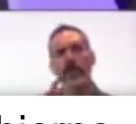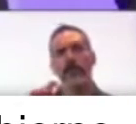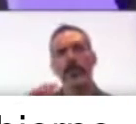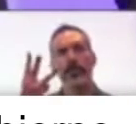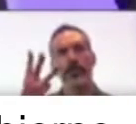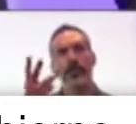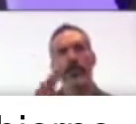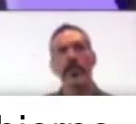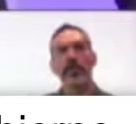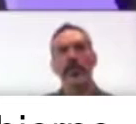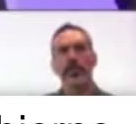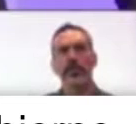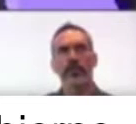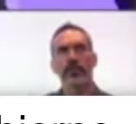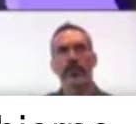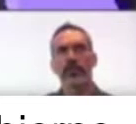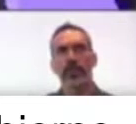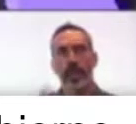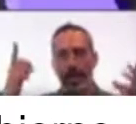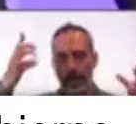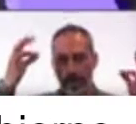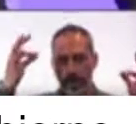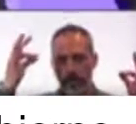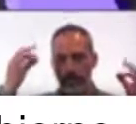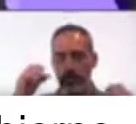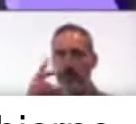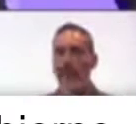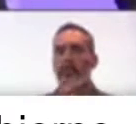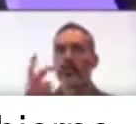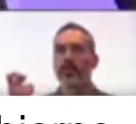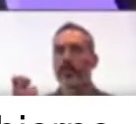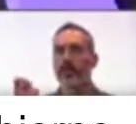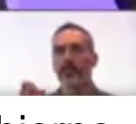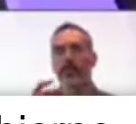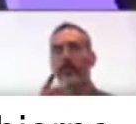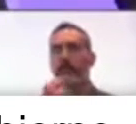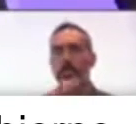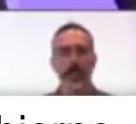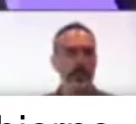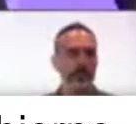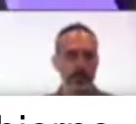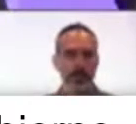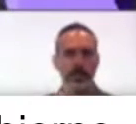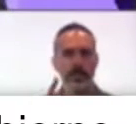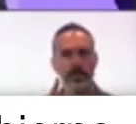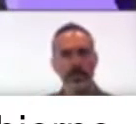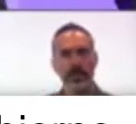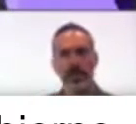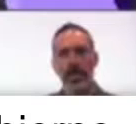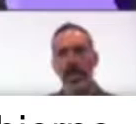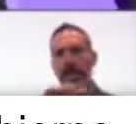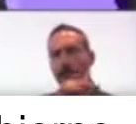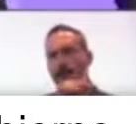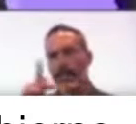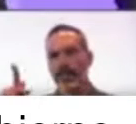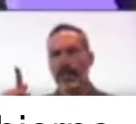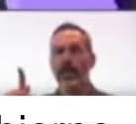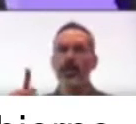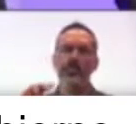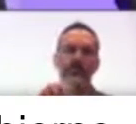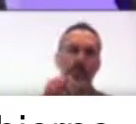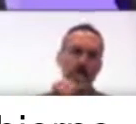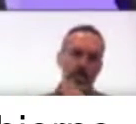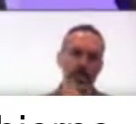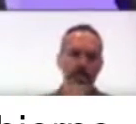a graduar 200 policías más. Vamos a lanzar la plataforma de seguridad Alerta Contigo, la cual